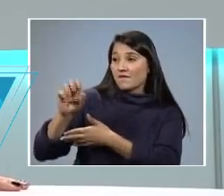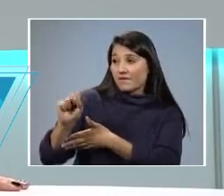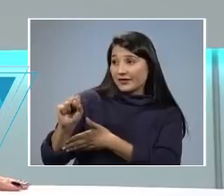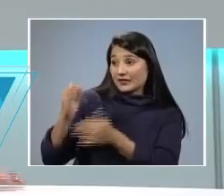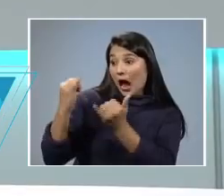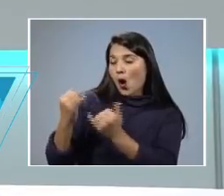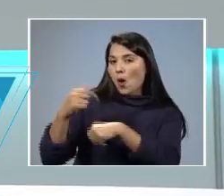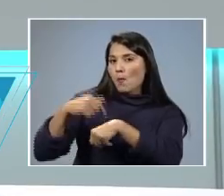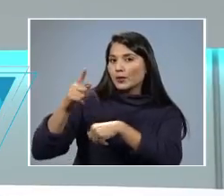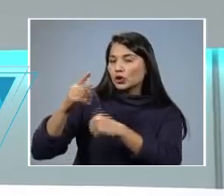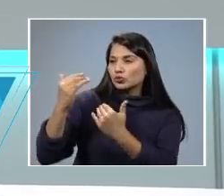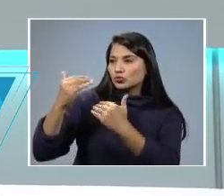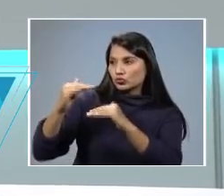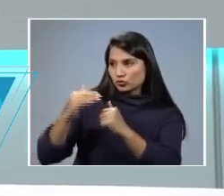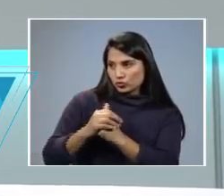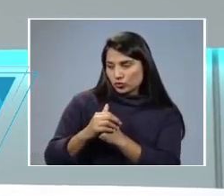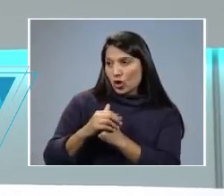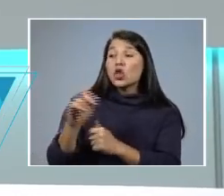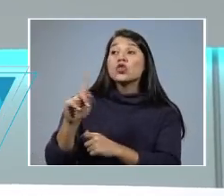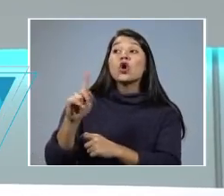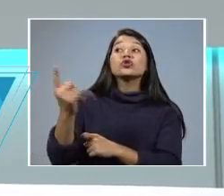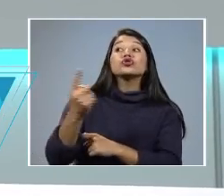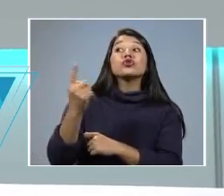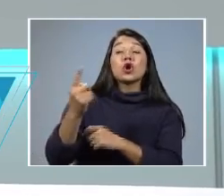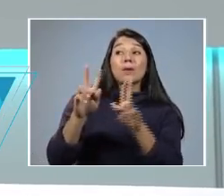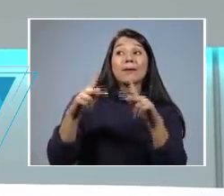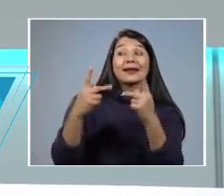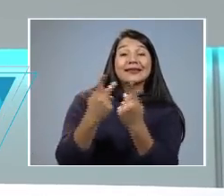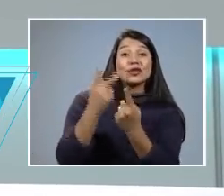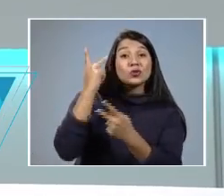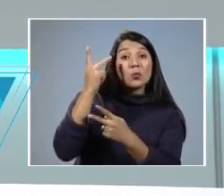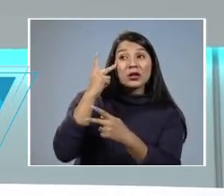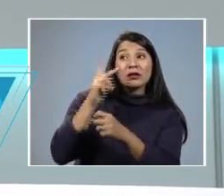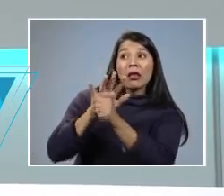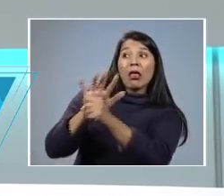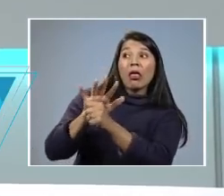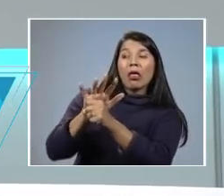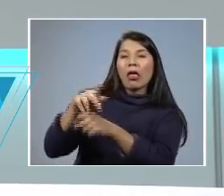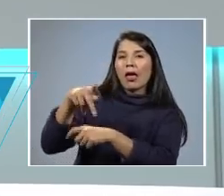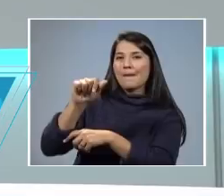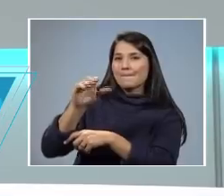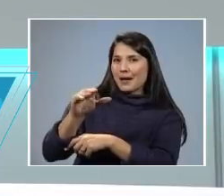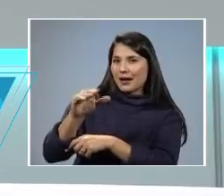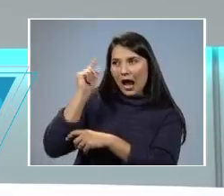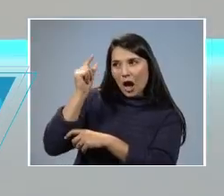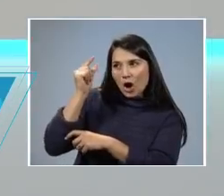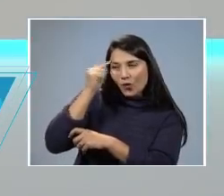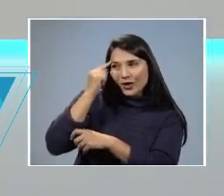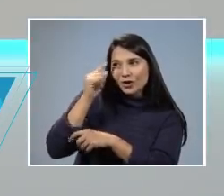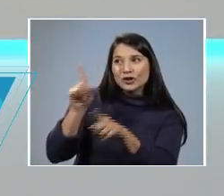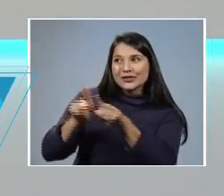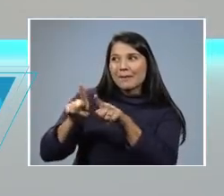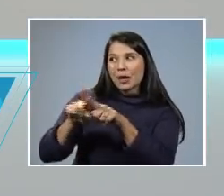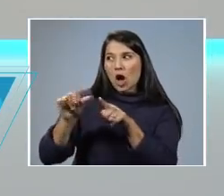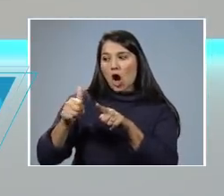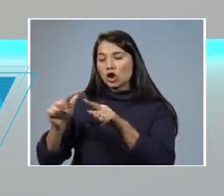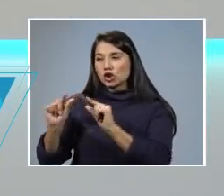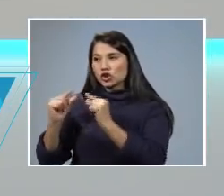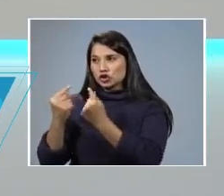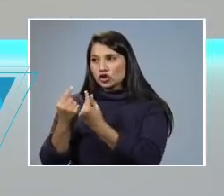dice, ya no solo los otros partidos políticos, sino también algunos sectores ya están presionando también para no verse perjudicados con esos recortes. Sí, aquí hay un asunto